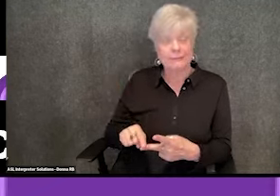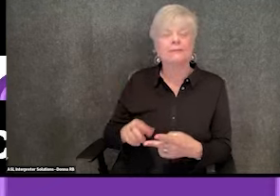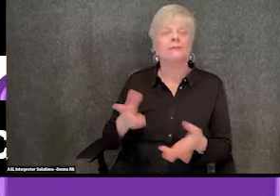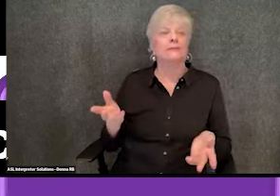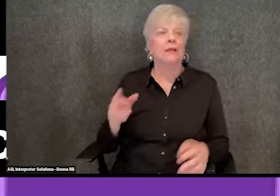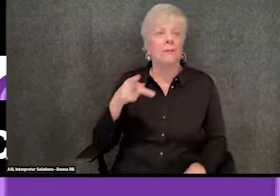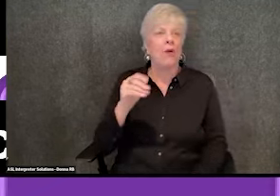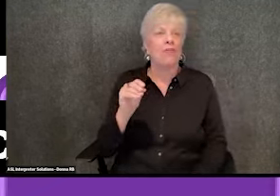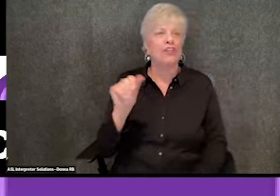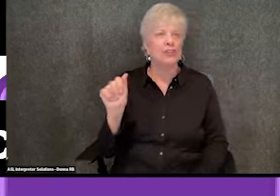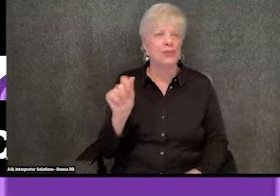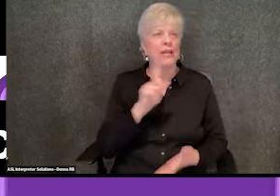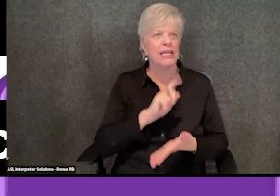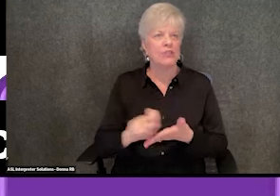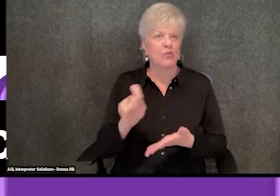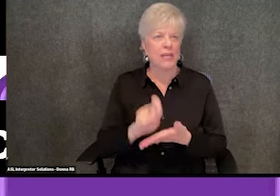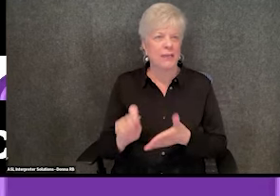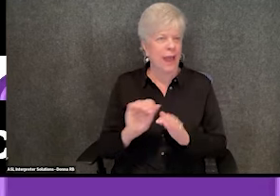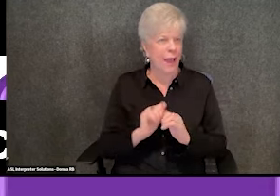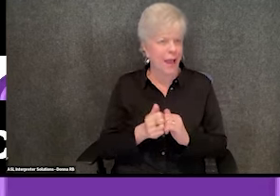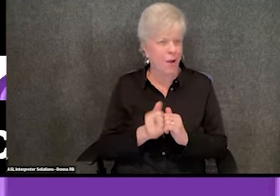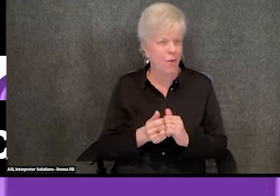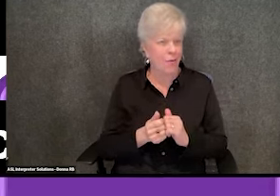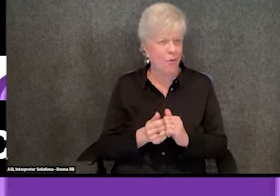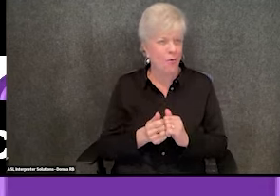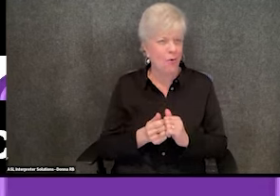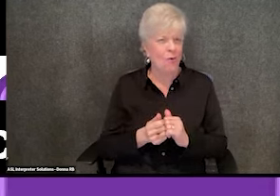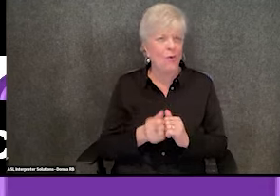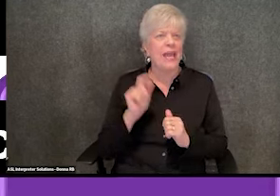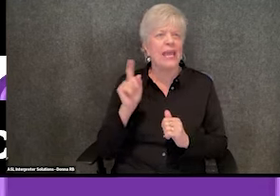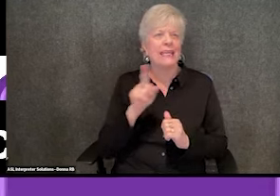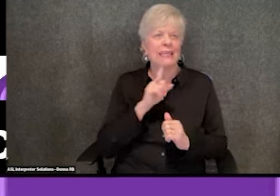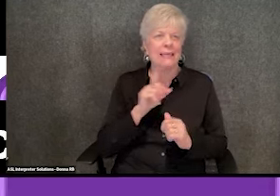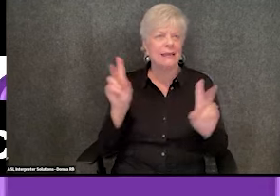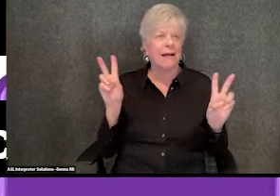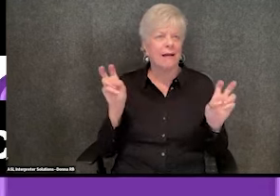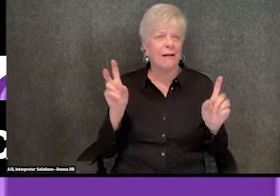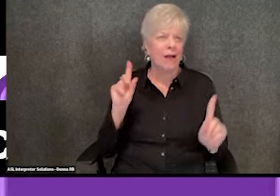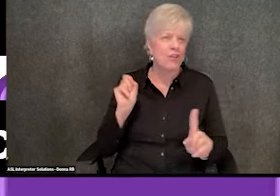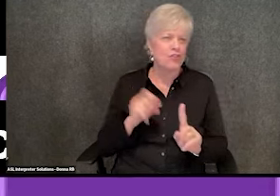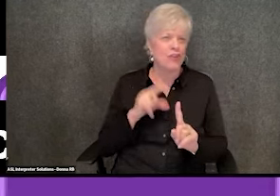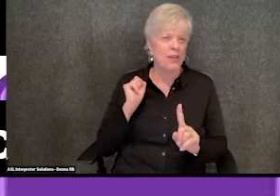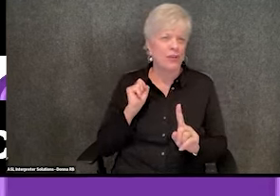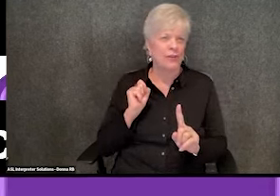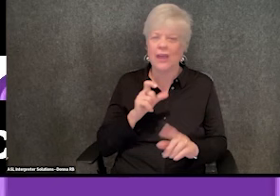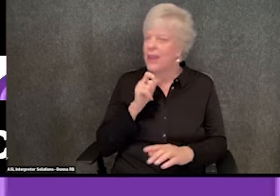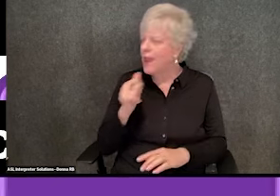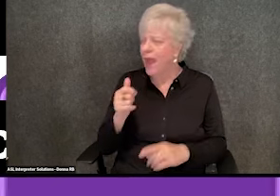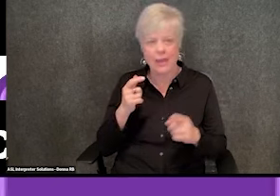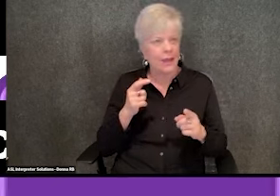poder jurídico, o sea, un poder está escrito muchas veces donde